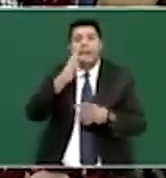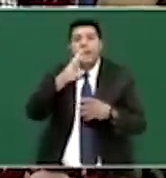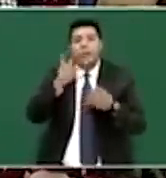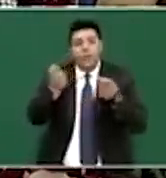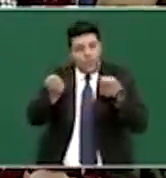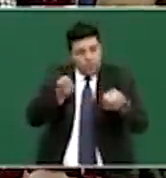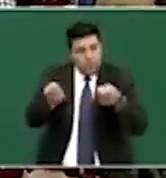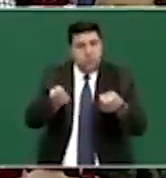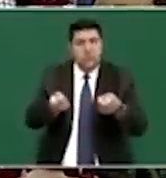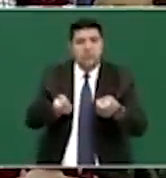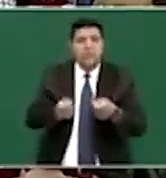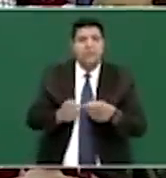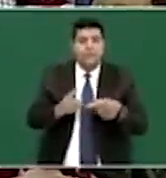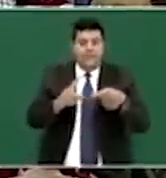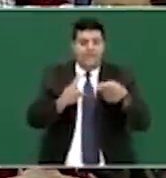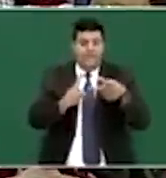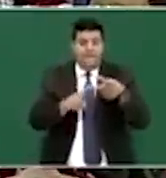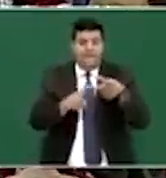robo de vehículos.